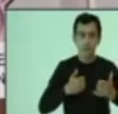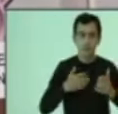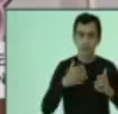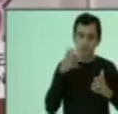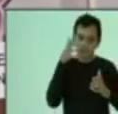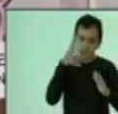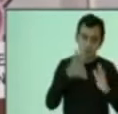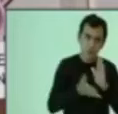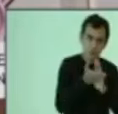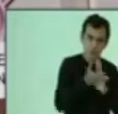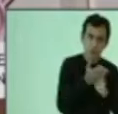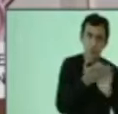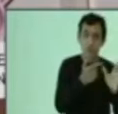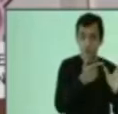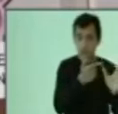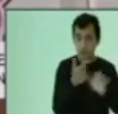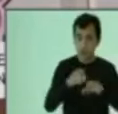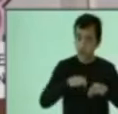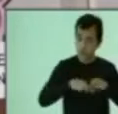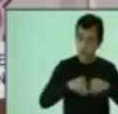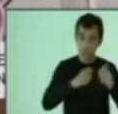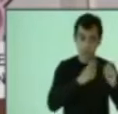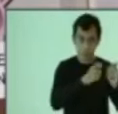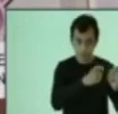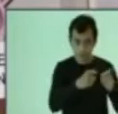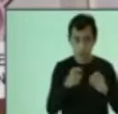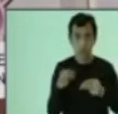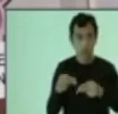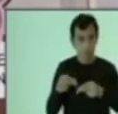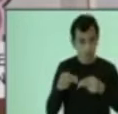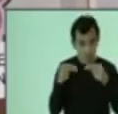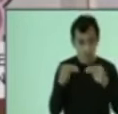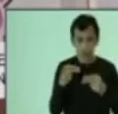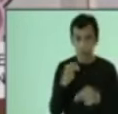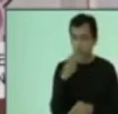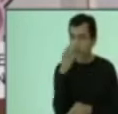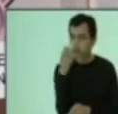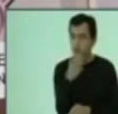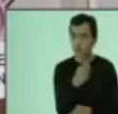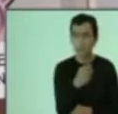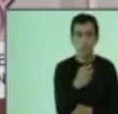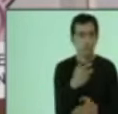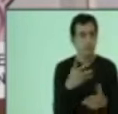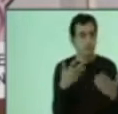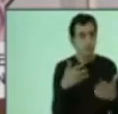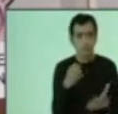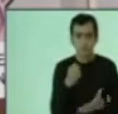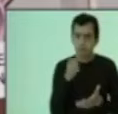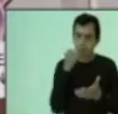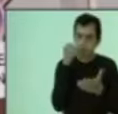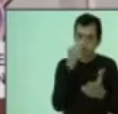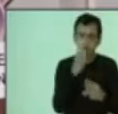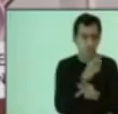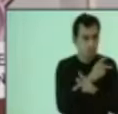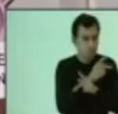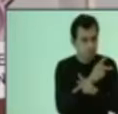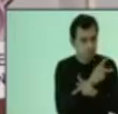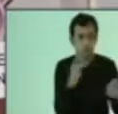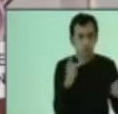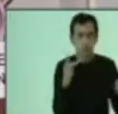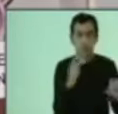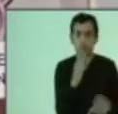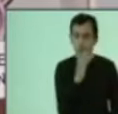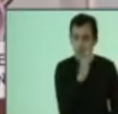de 700 empleos indirectos a través de los negocios, lo cual es algo que está alcanzable para todos dentro del